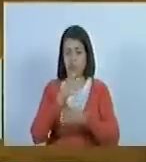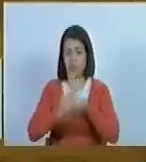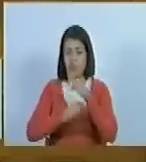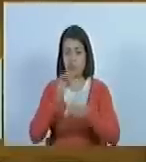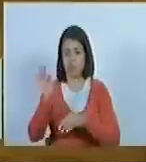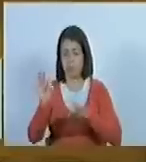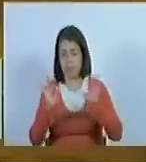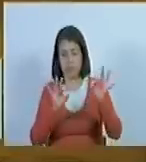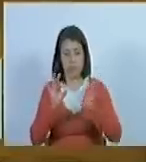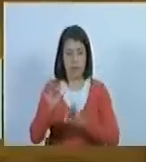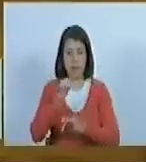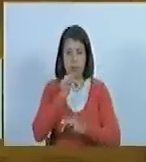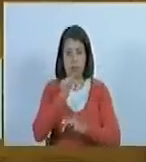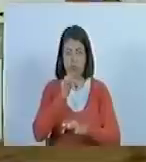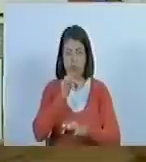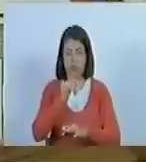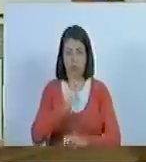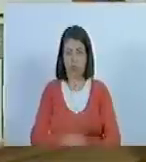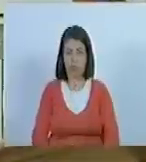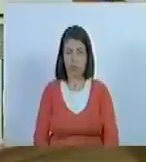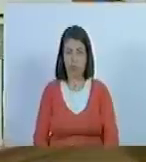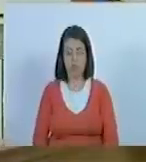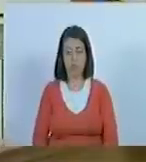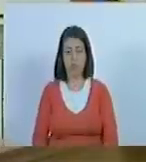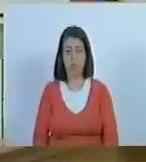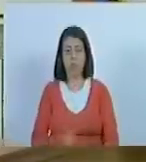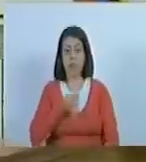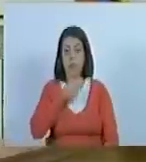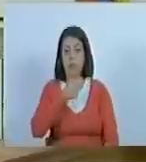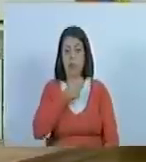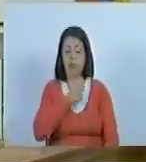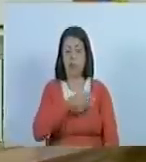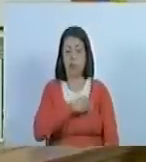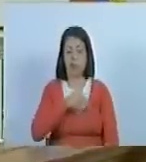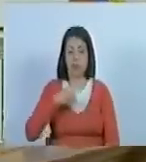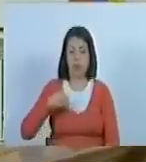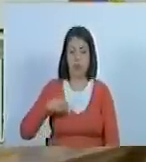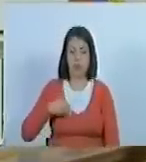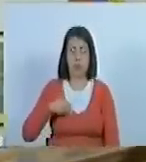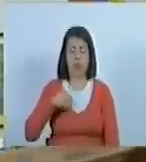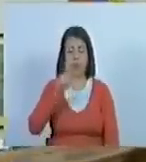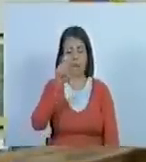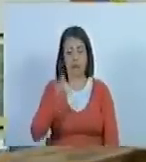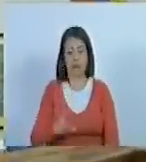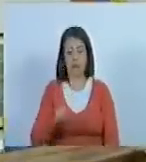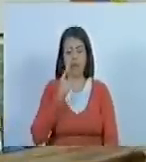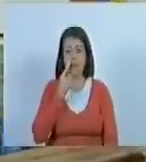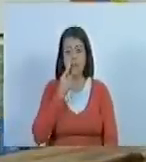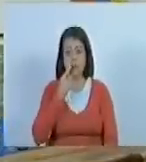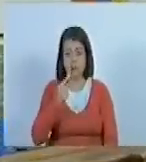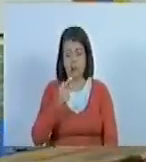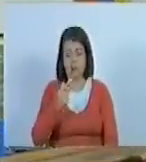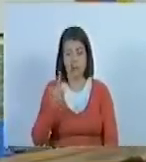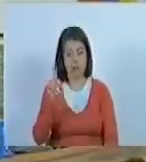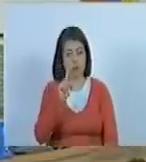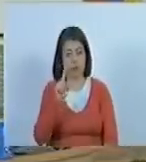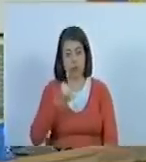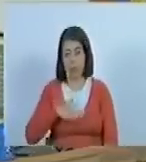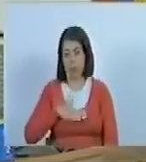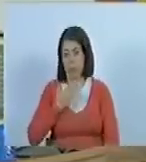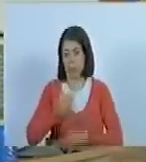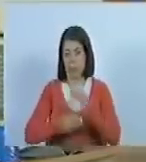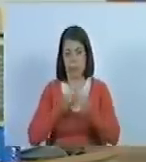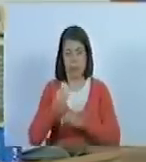se elige lo que es noticia. El periodista polaco Ryszard Zapuscinski afirma que no puede